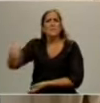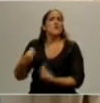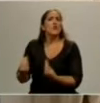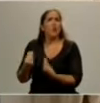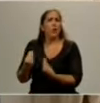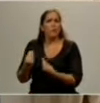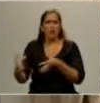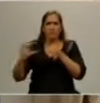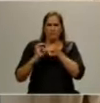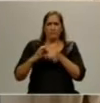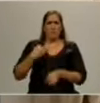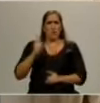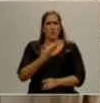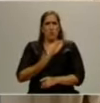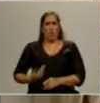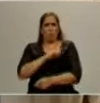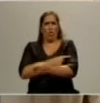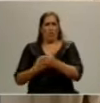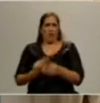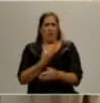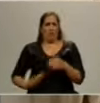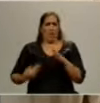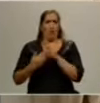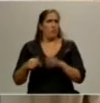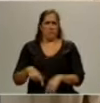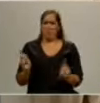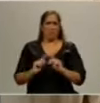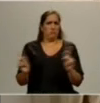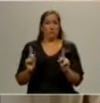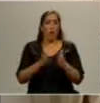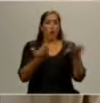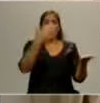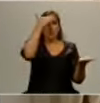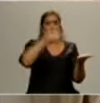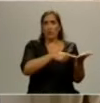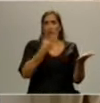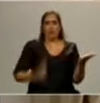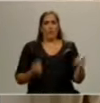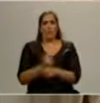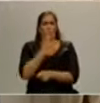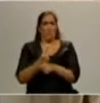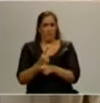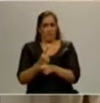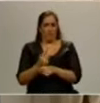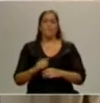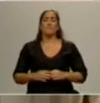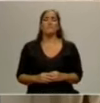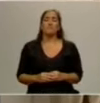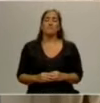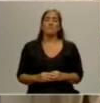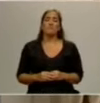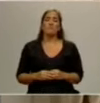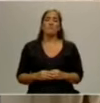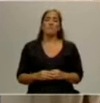Poder Ejecutivo, simplemente porque constitucional y legalmente no lo podía hacer. A partir de allí se